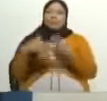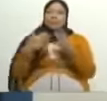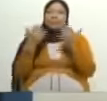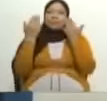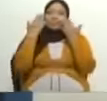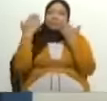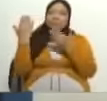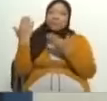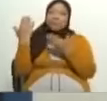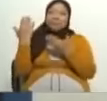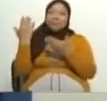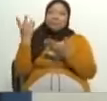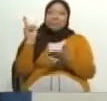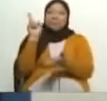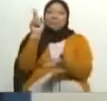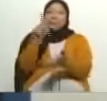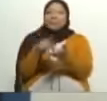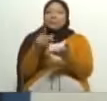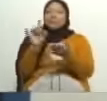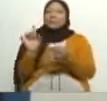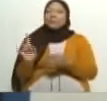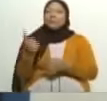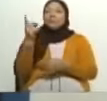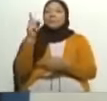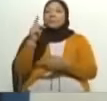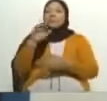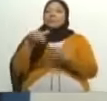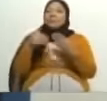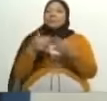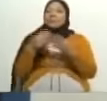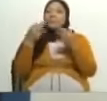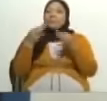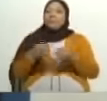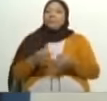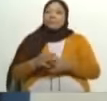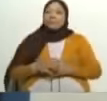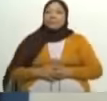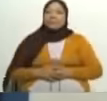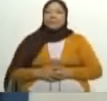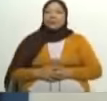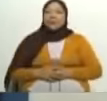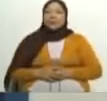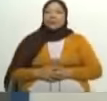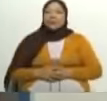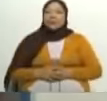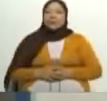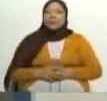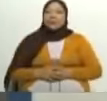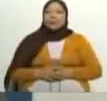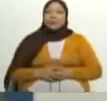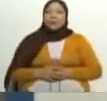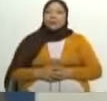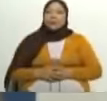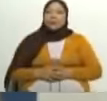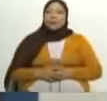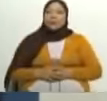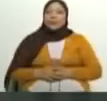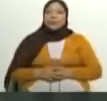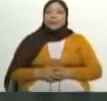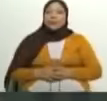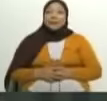internacional podemos aceptar algunas preguntas creo que tenemos algún tiempo muy